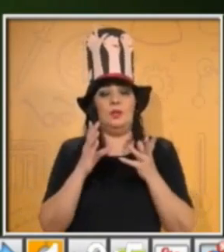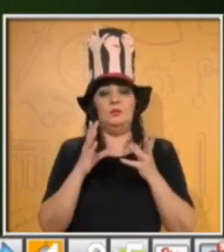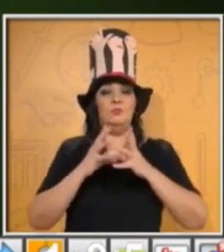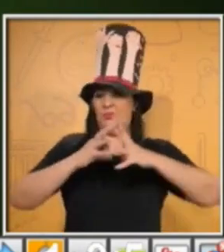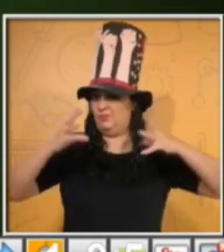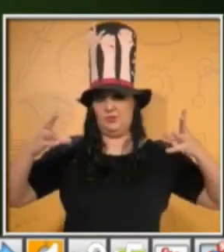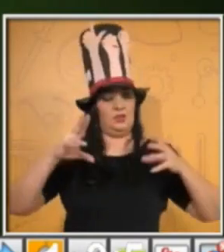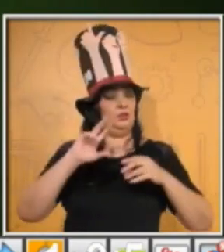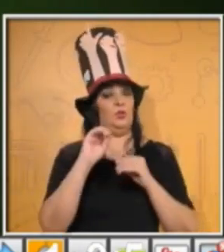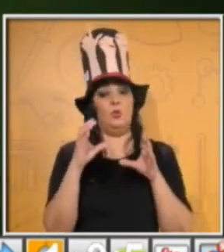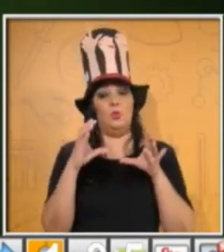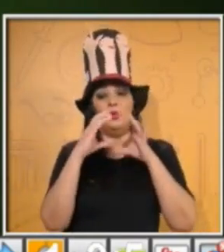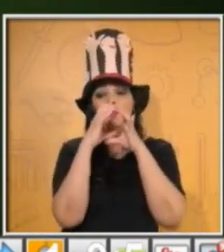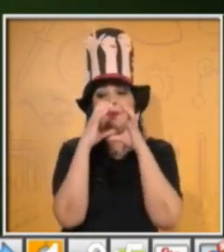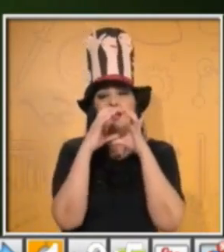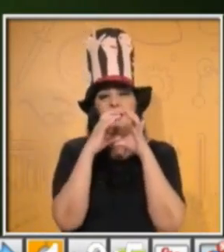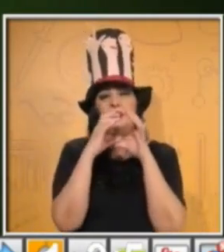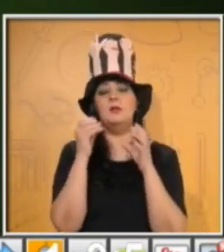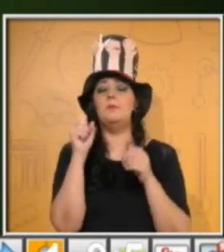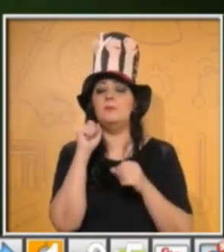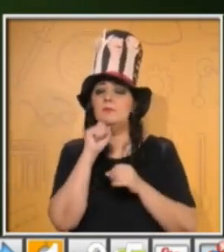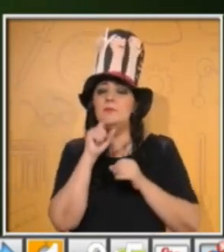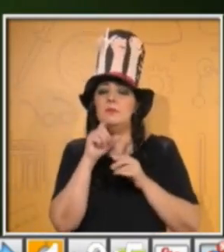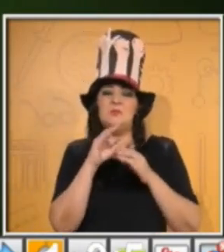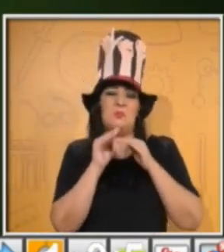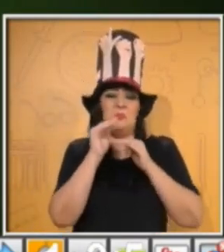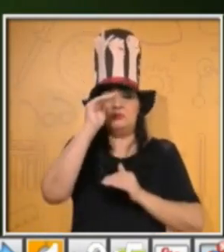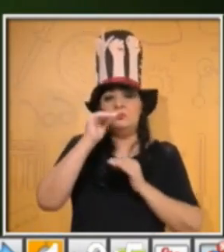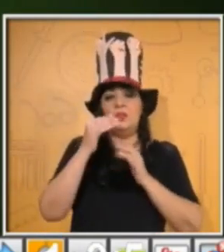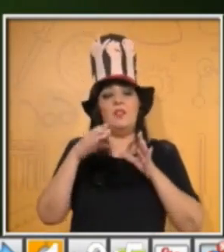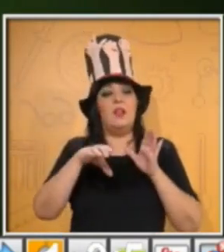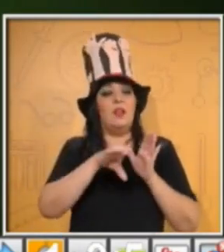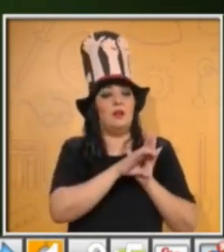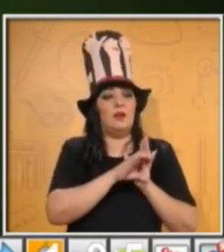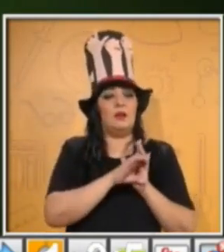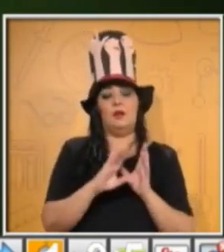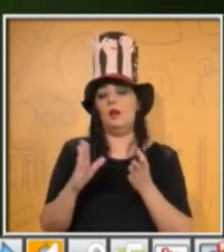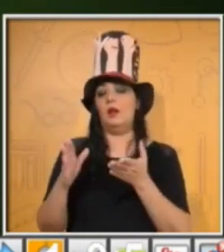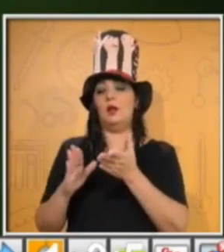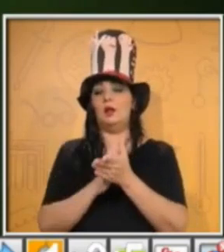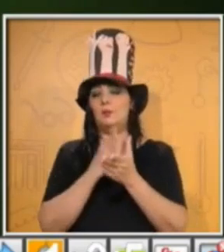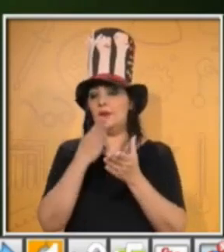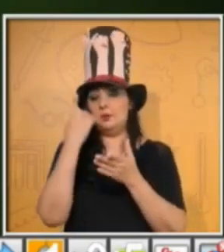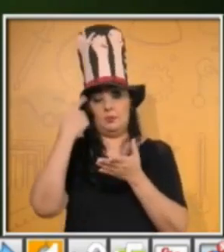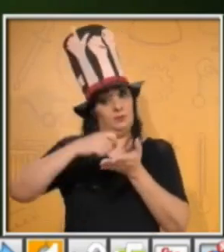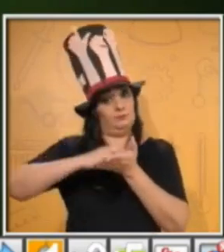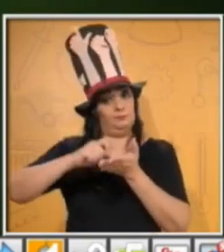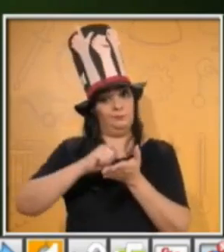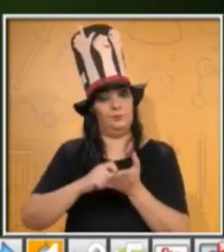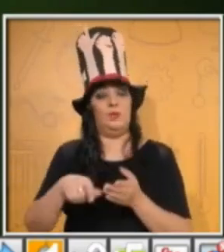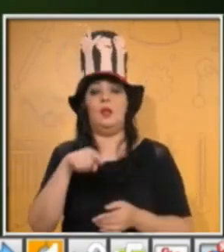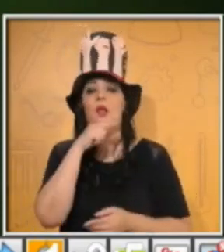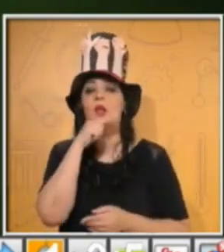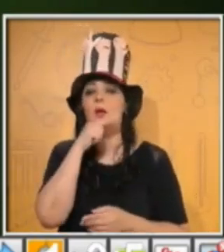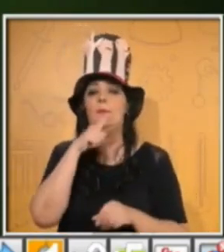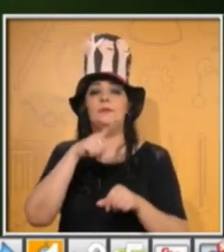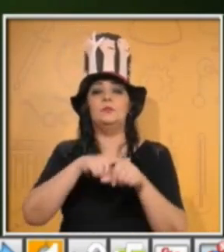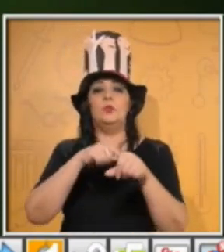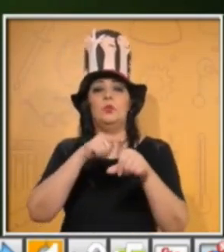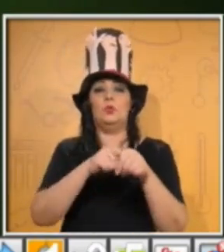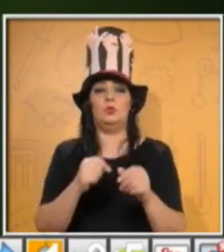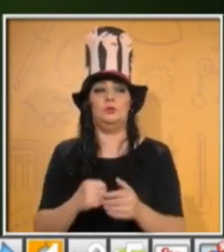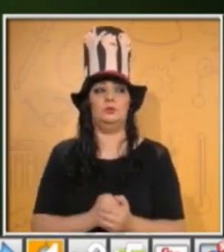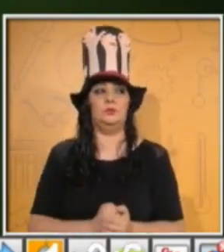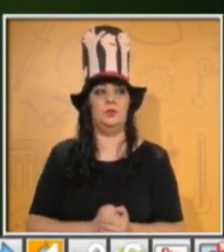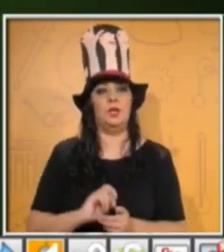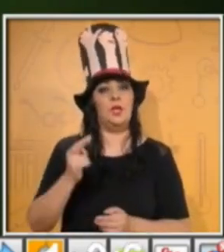se introduzca dentro de la caja de cartón, una libreta para registrar, lápiz y colores.